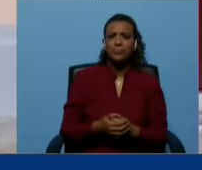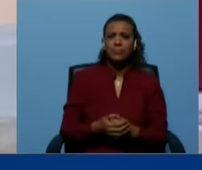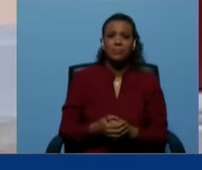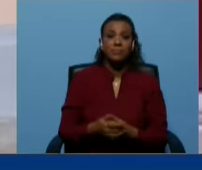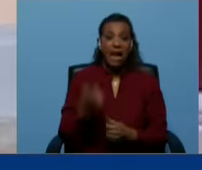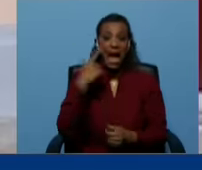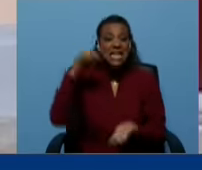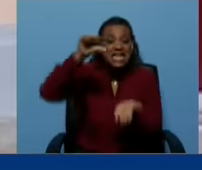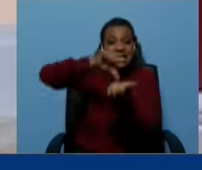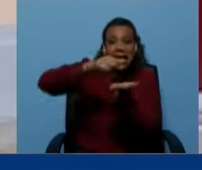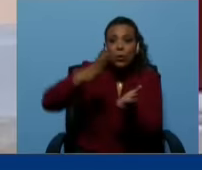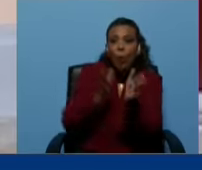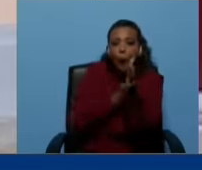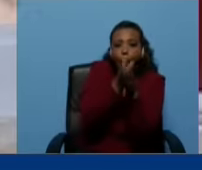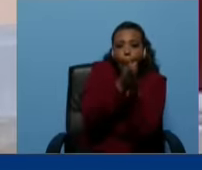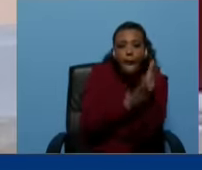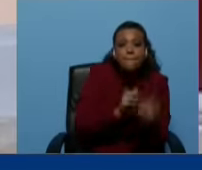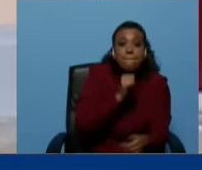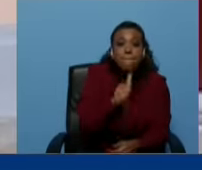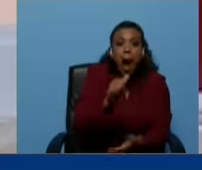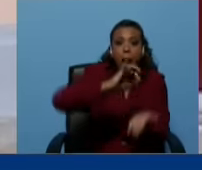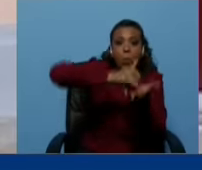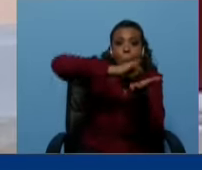El centro de esa conspiración es WhatsApp.